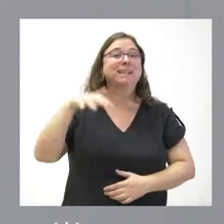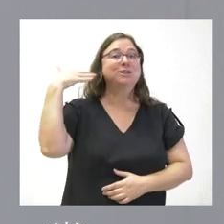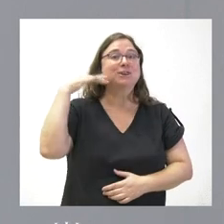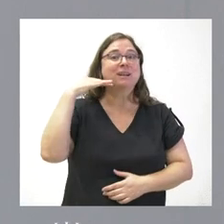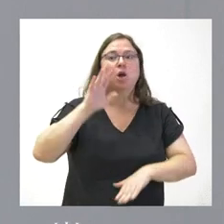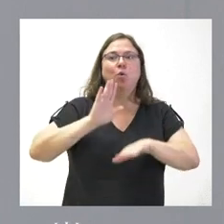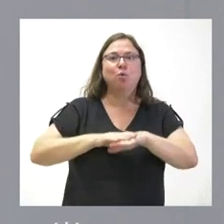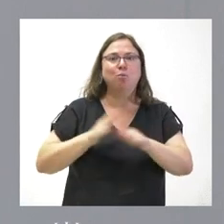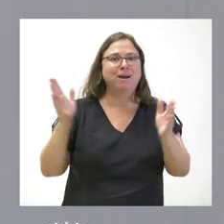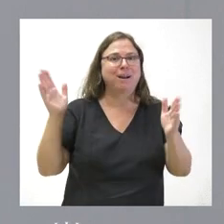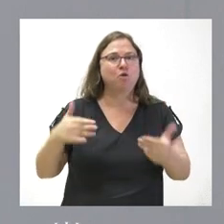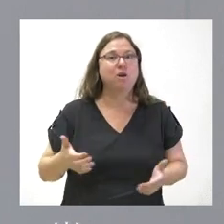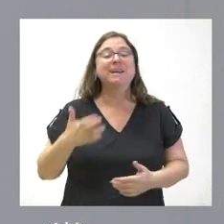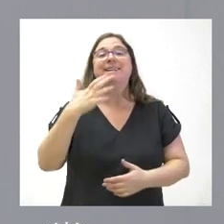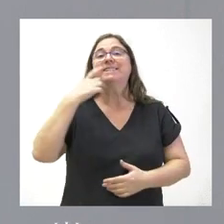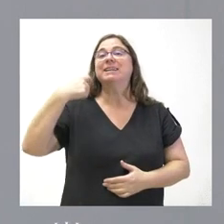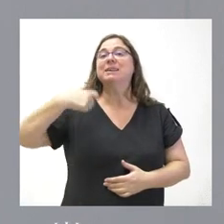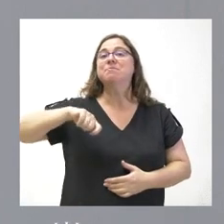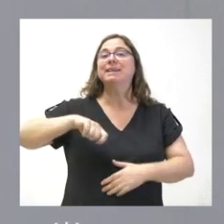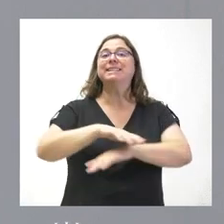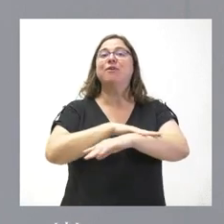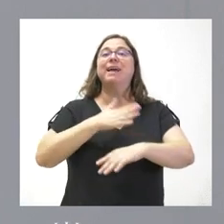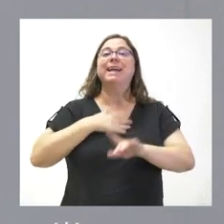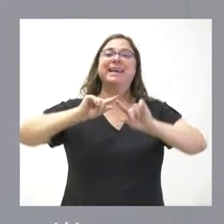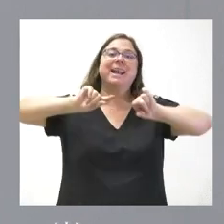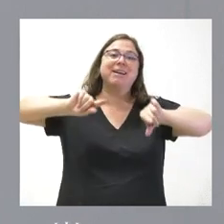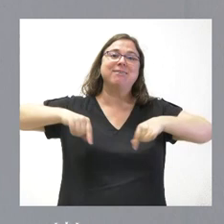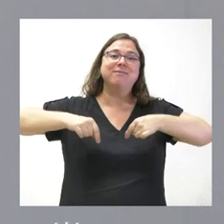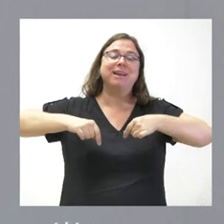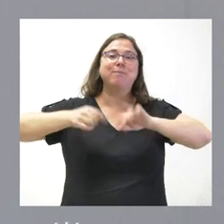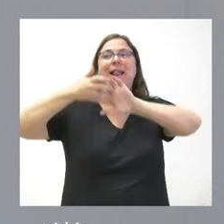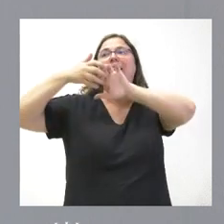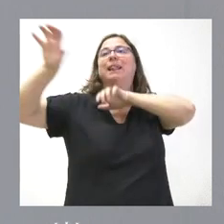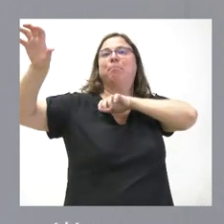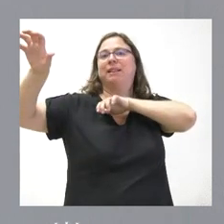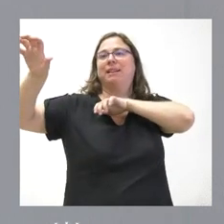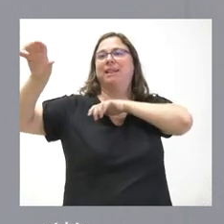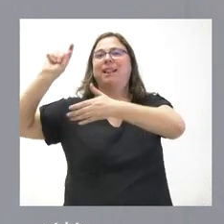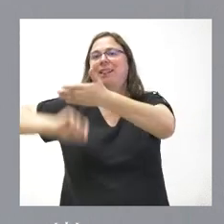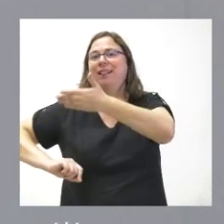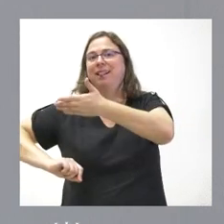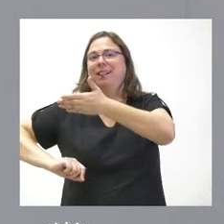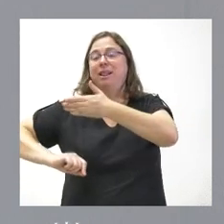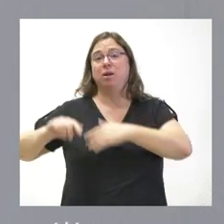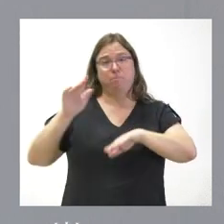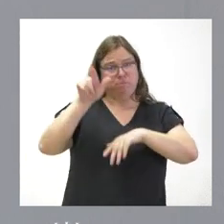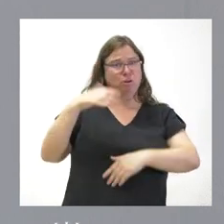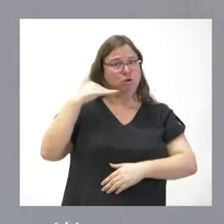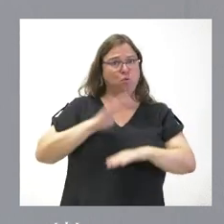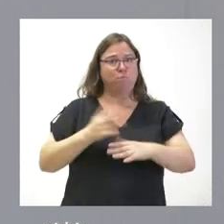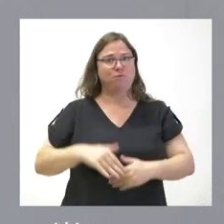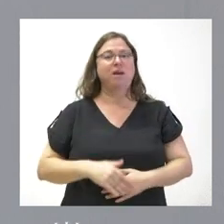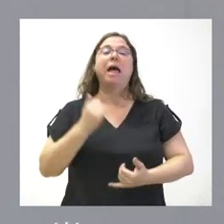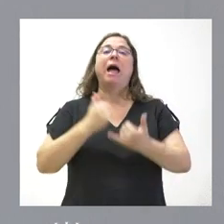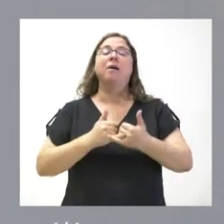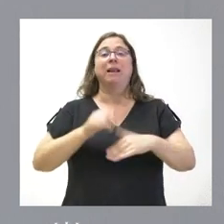la culpa de que el presidente del gobierno quiera firmar un cupo independentista es que al final solo hace falta que se quiera echar